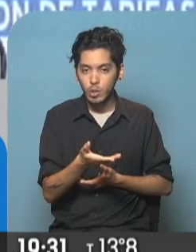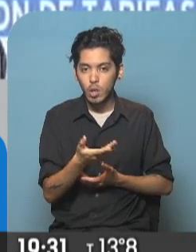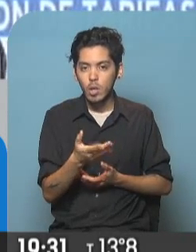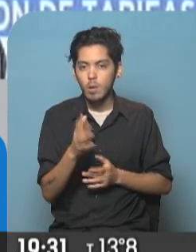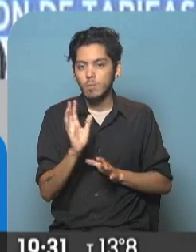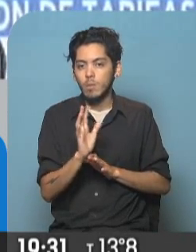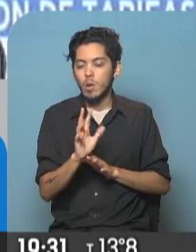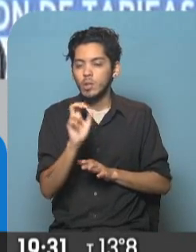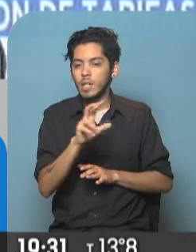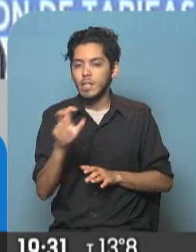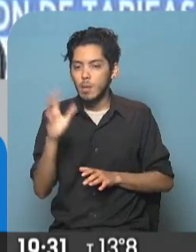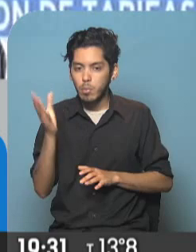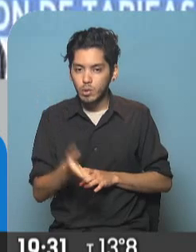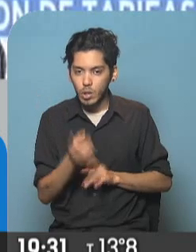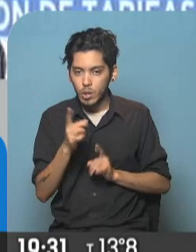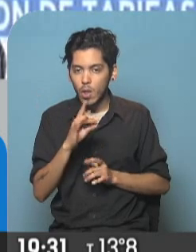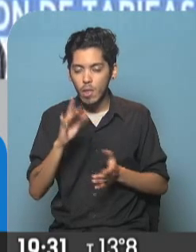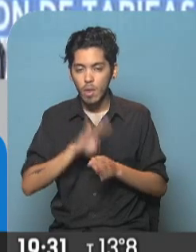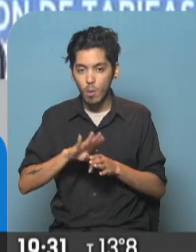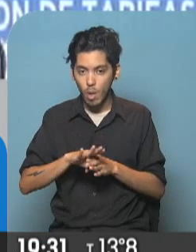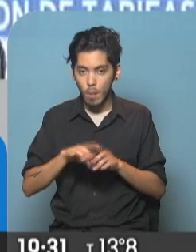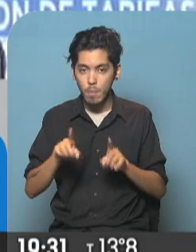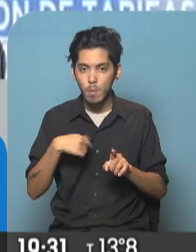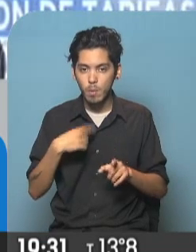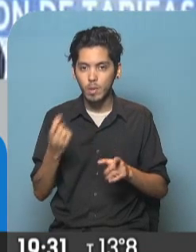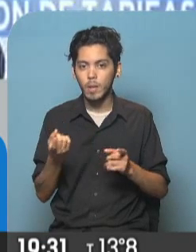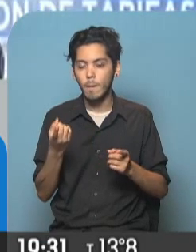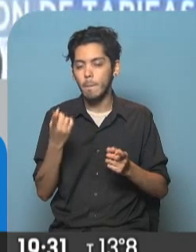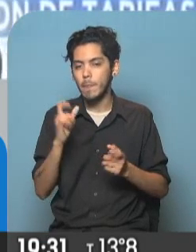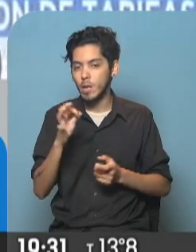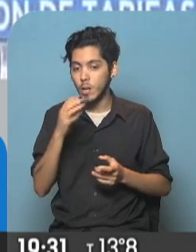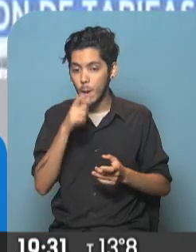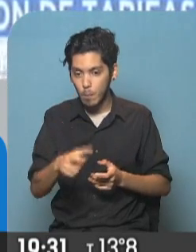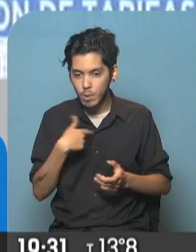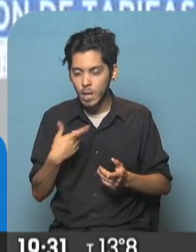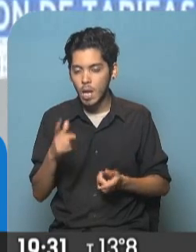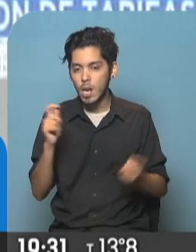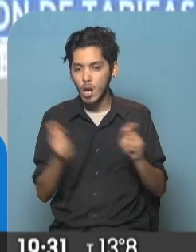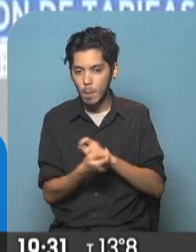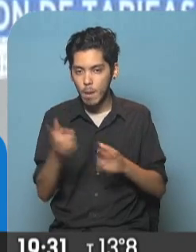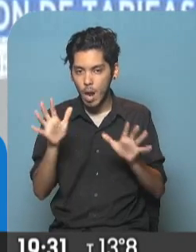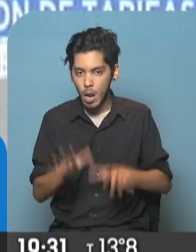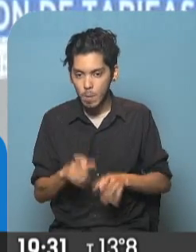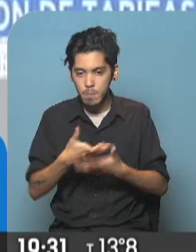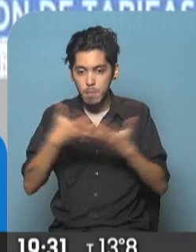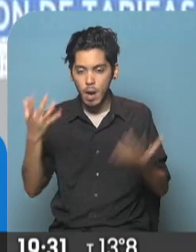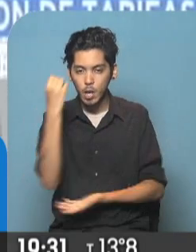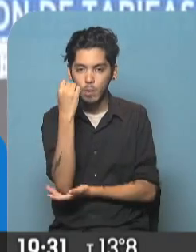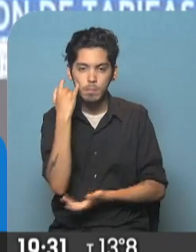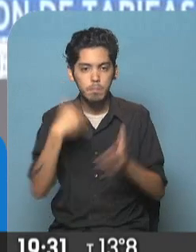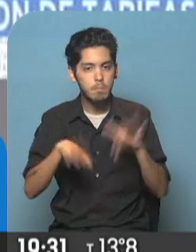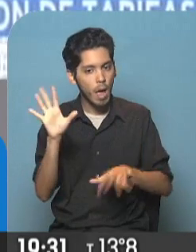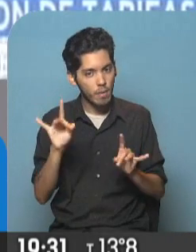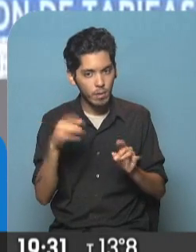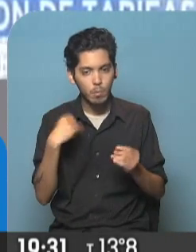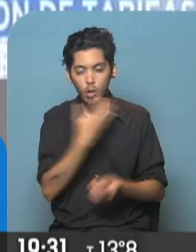la fuente de ahorro fiscal sigue estando en la recomposición tarifaria ahora bien la macroeconomía es mucho más complicada